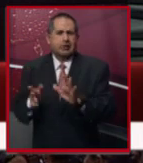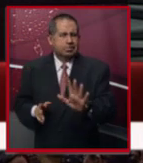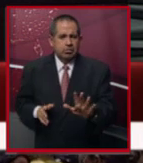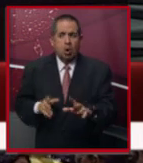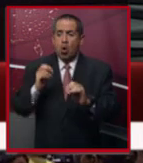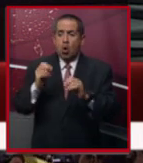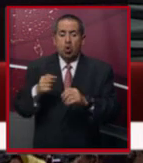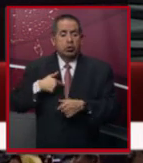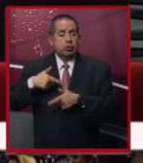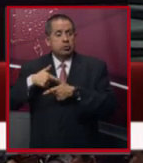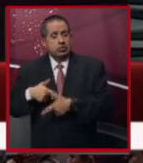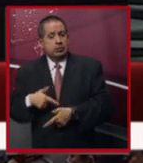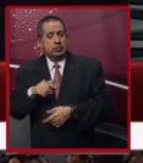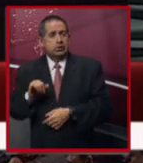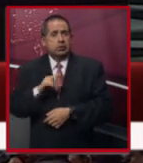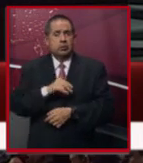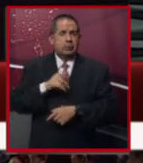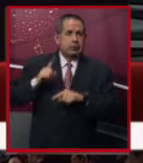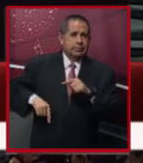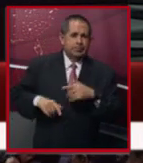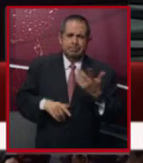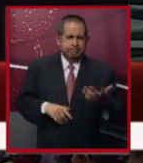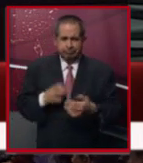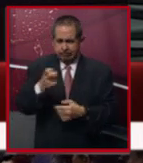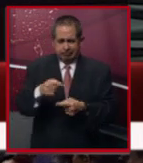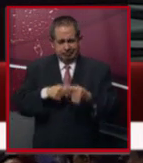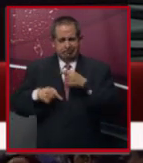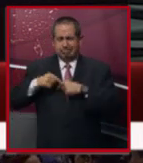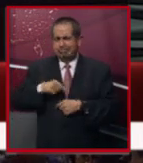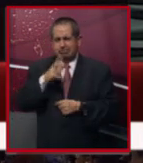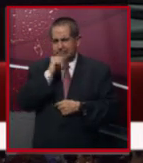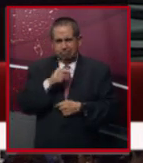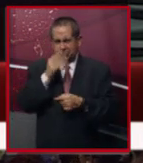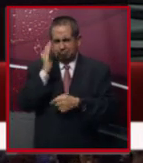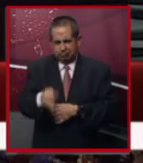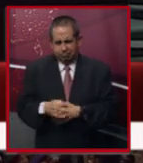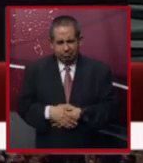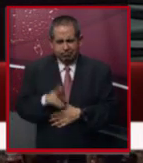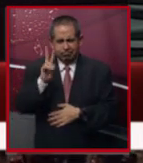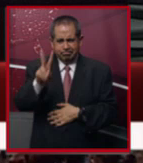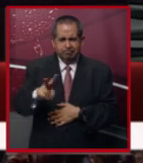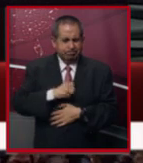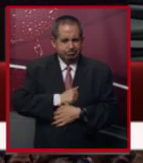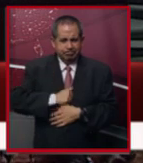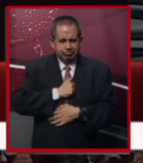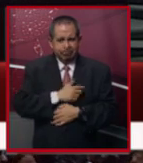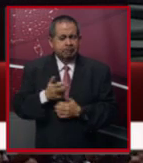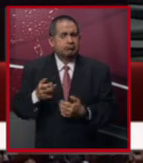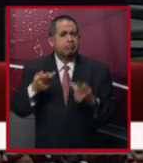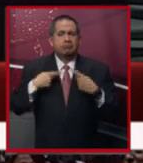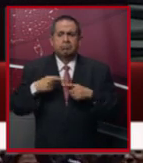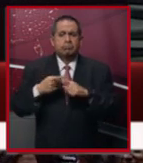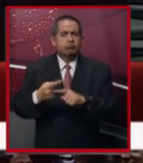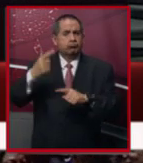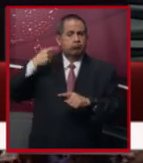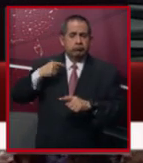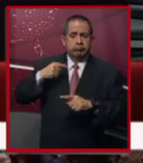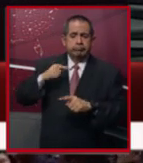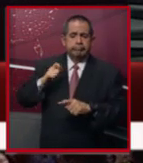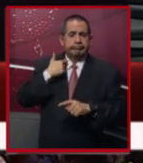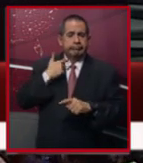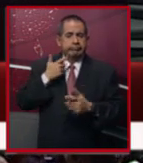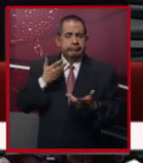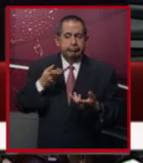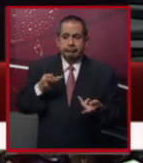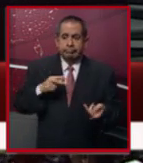No avalamos ni avalaremos ese retroceso electoral. Es lamentable que los demócratas de ayer hoy pretendan